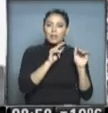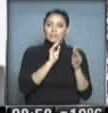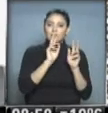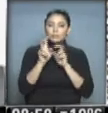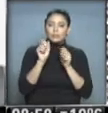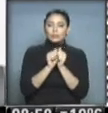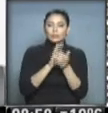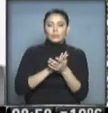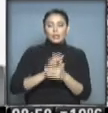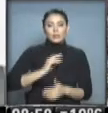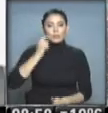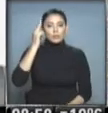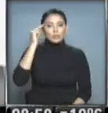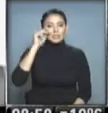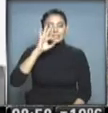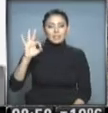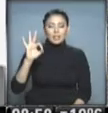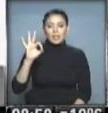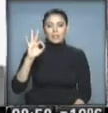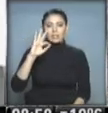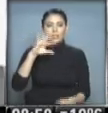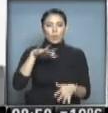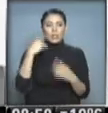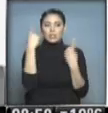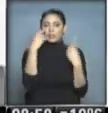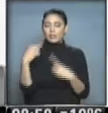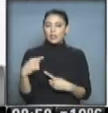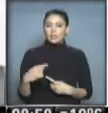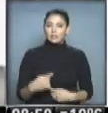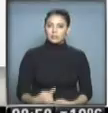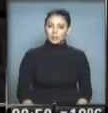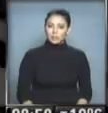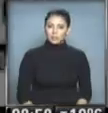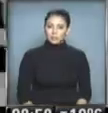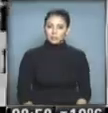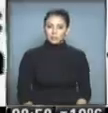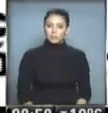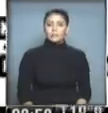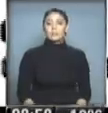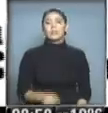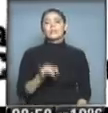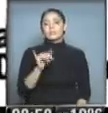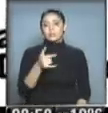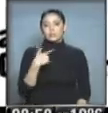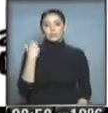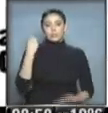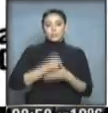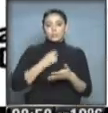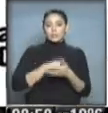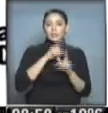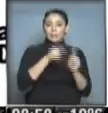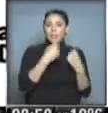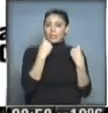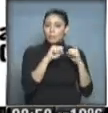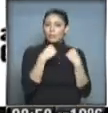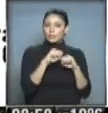los 70 de una manera distinta, de un flanco distinto, ya que, bueno, si bien eran militantes, al ser deportistas